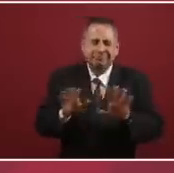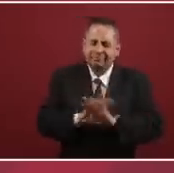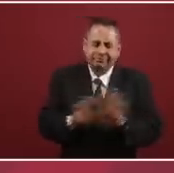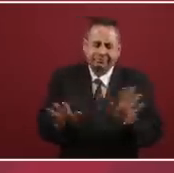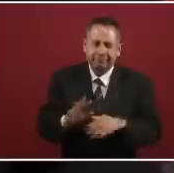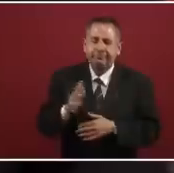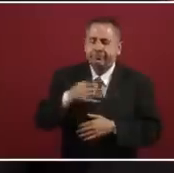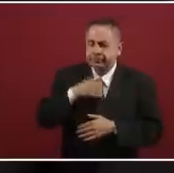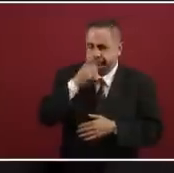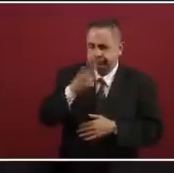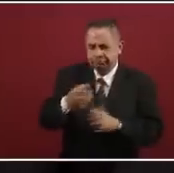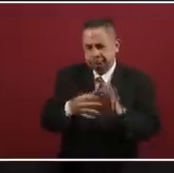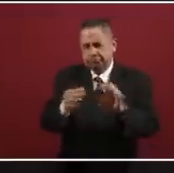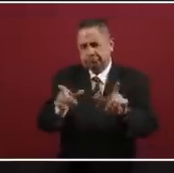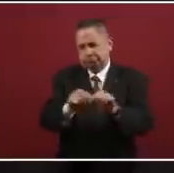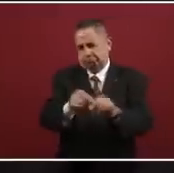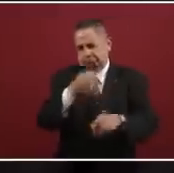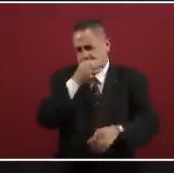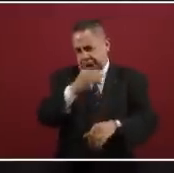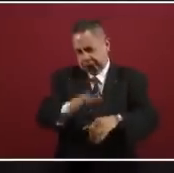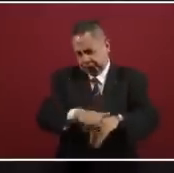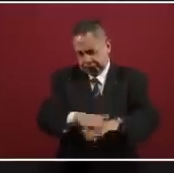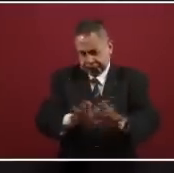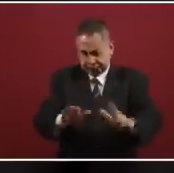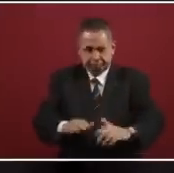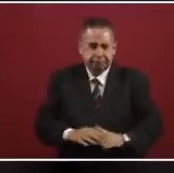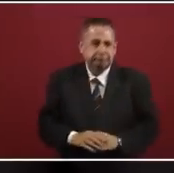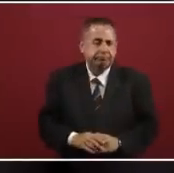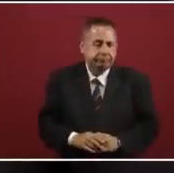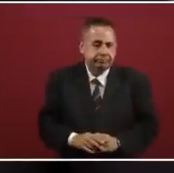es lo que puedo comentar.